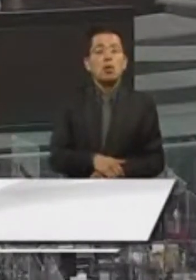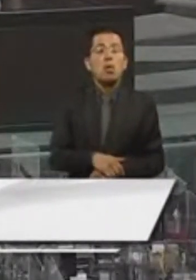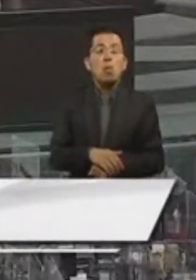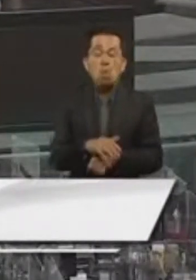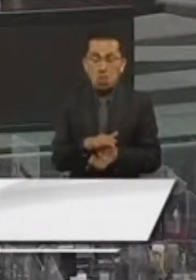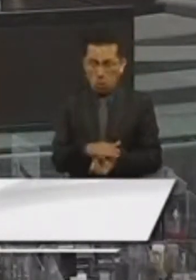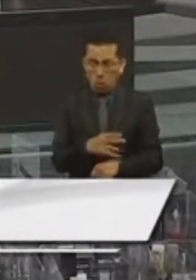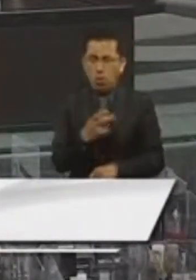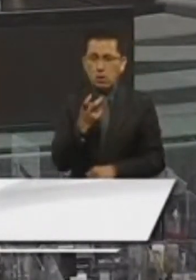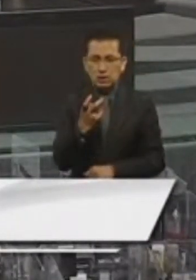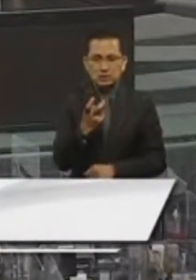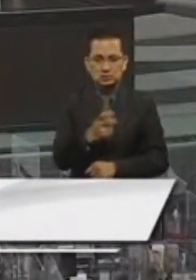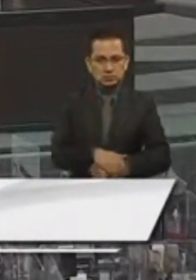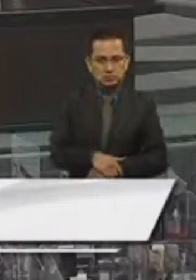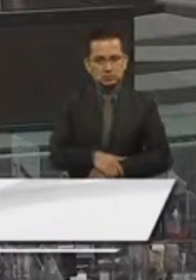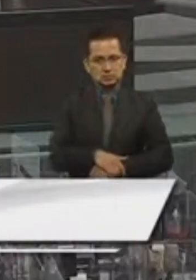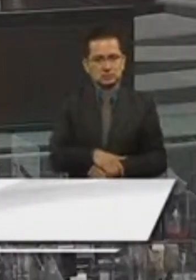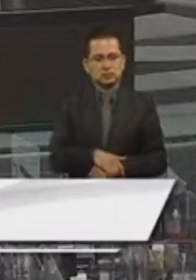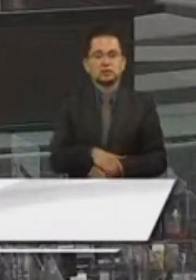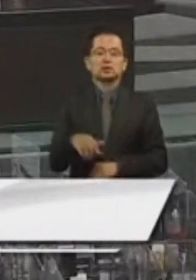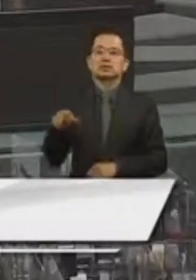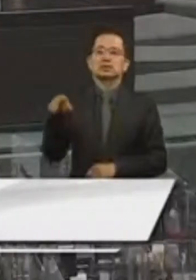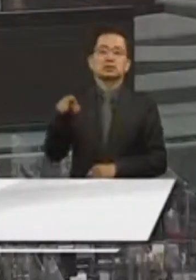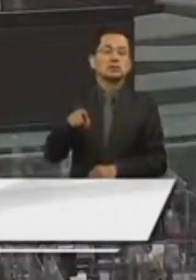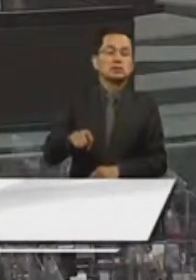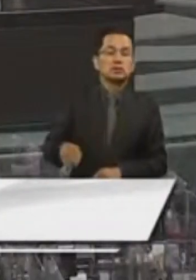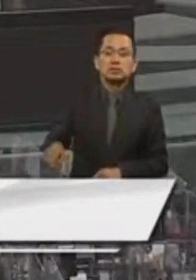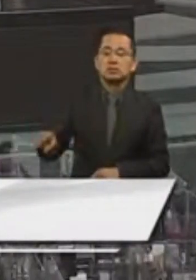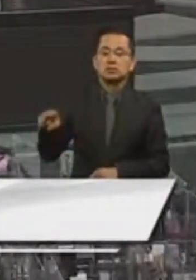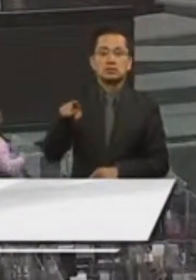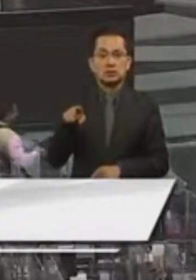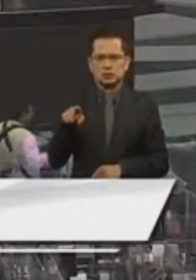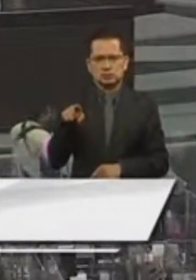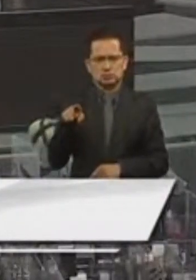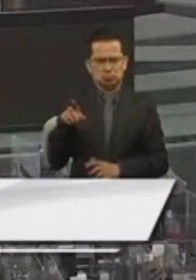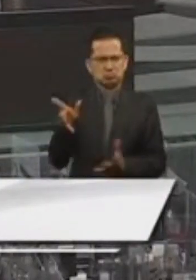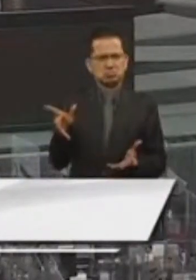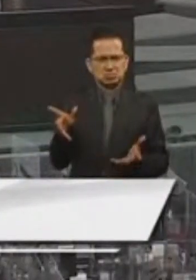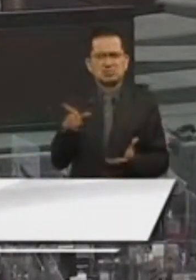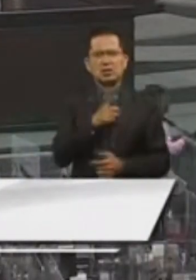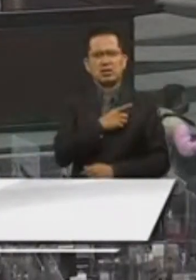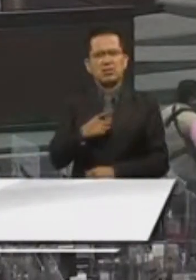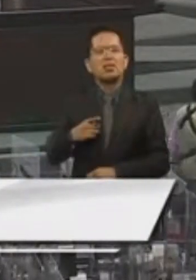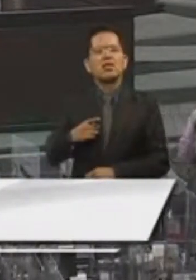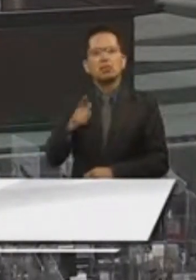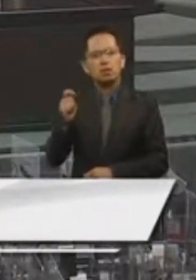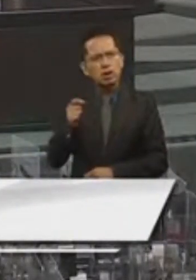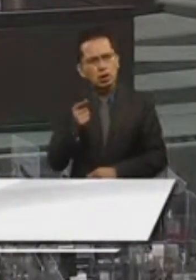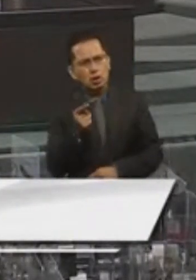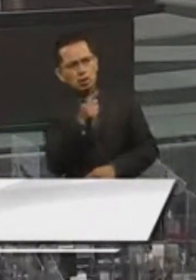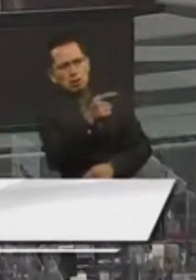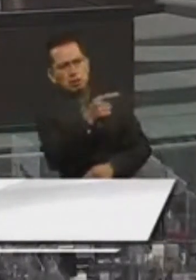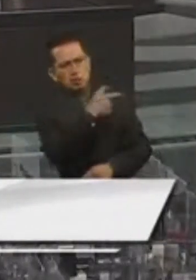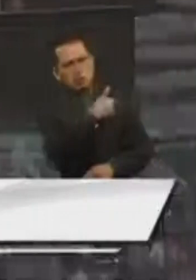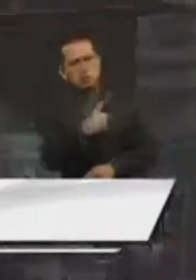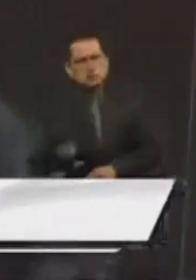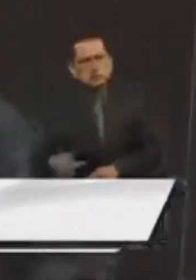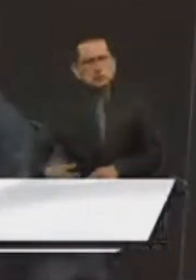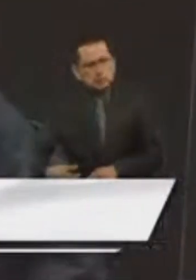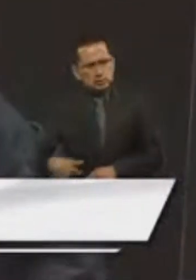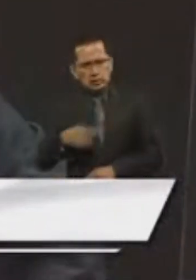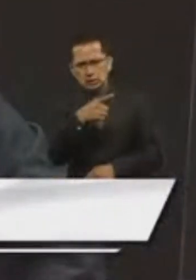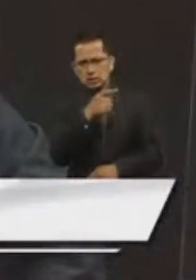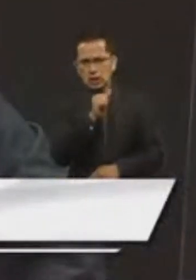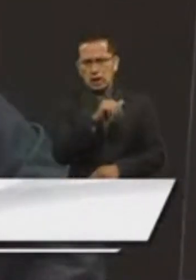deberían aceptar que el presidente López Obrador ha sido un buen